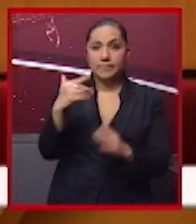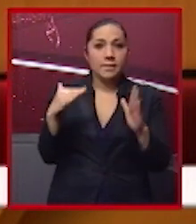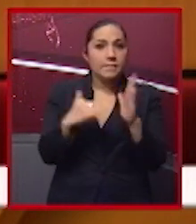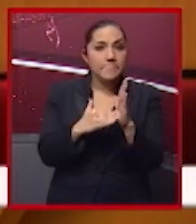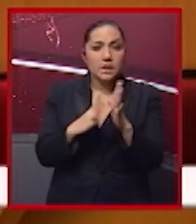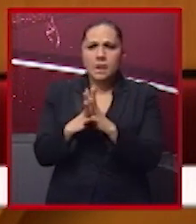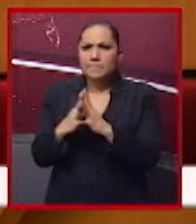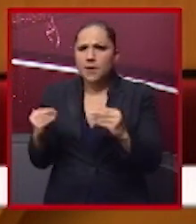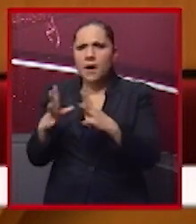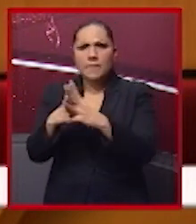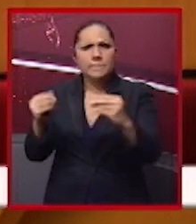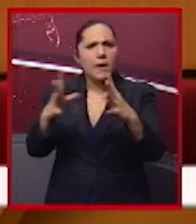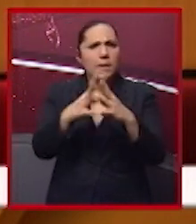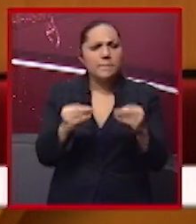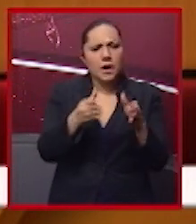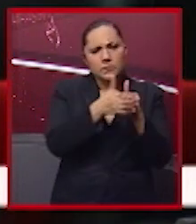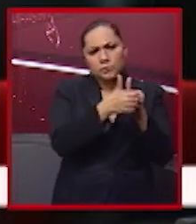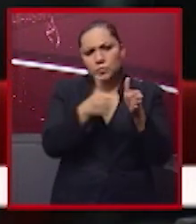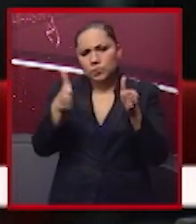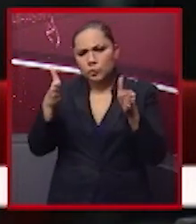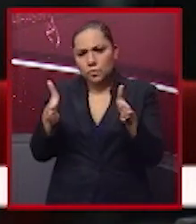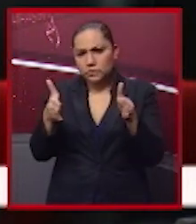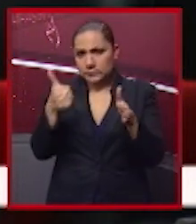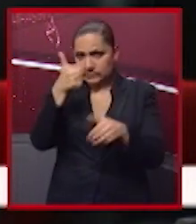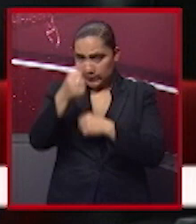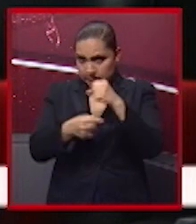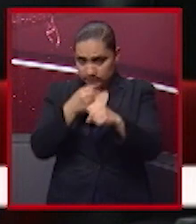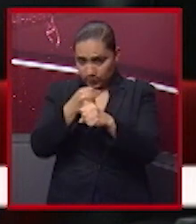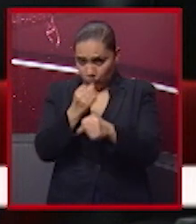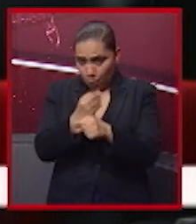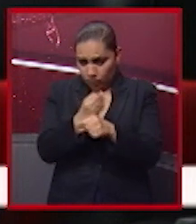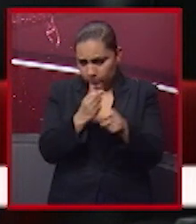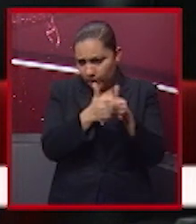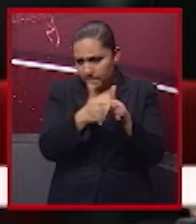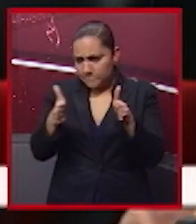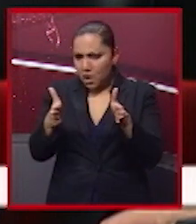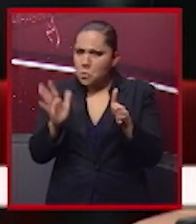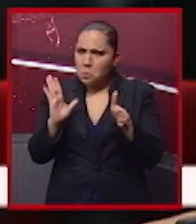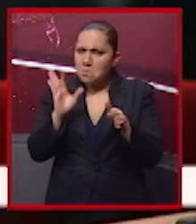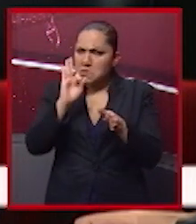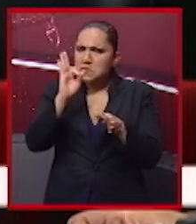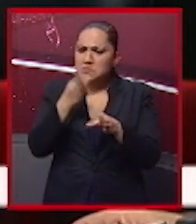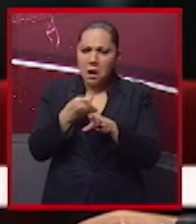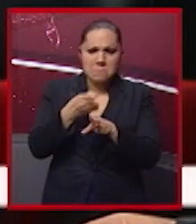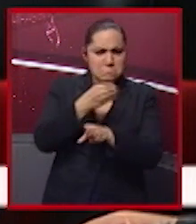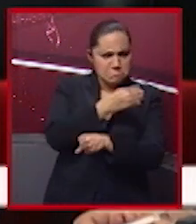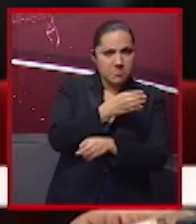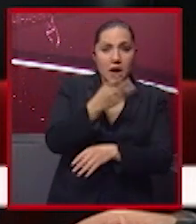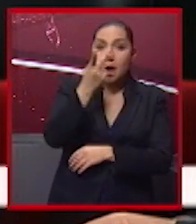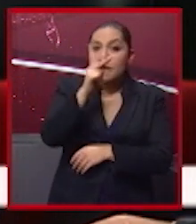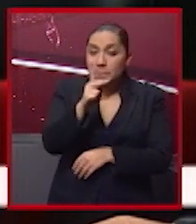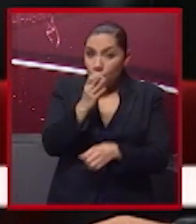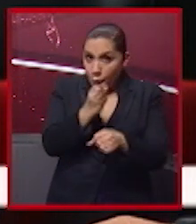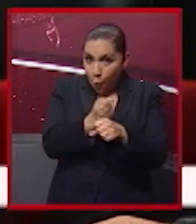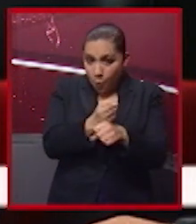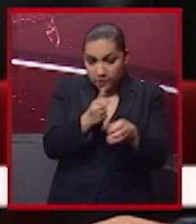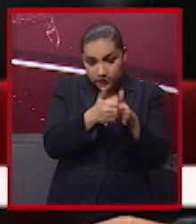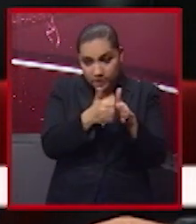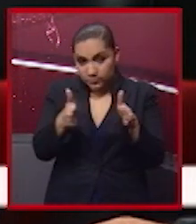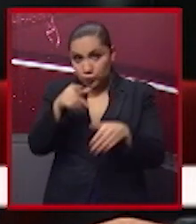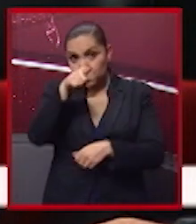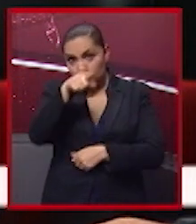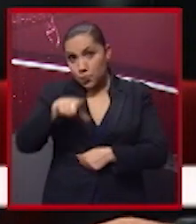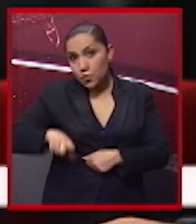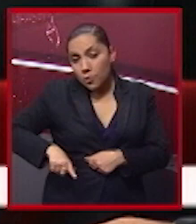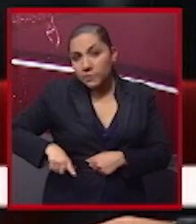este sexenio, hay que reconocerlo. Pero sí, el gobierno en turno es responsable de encontrar